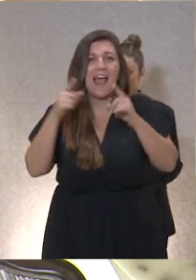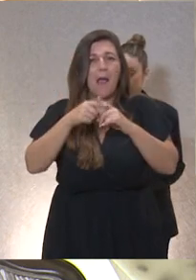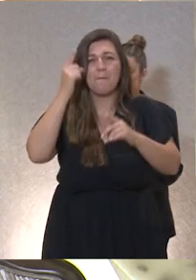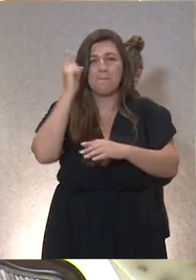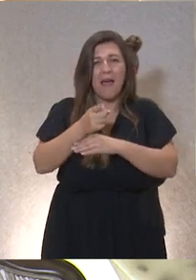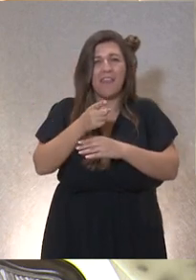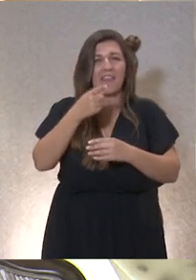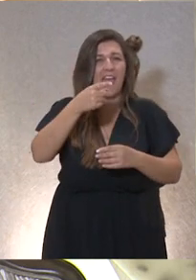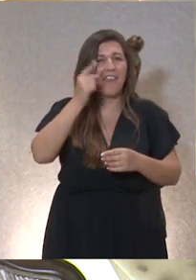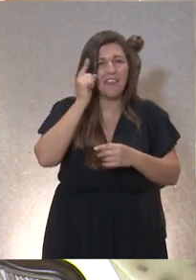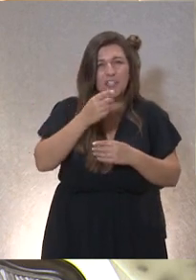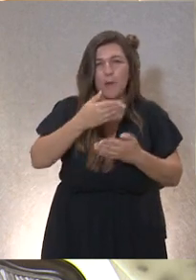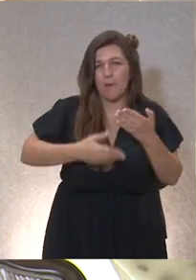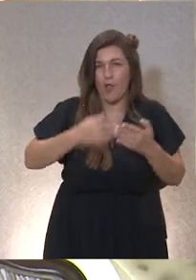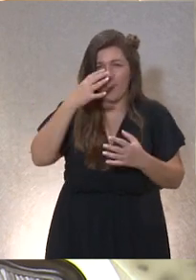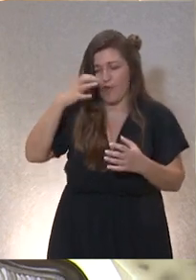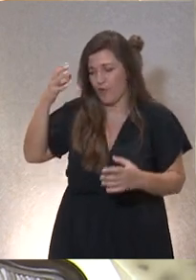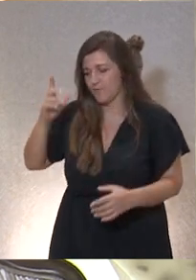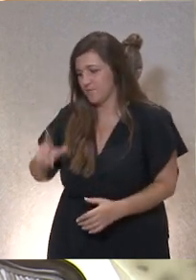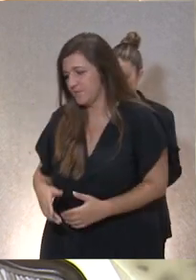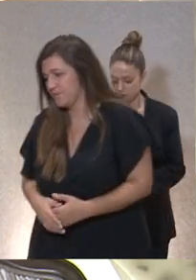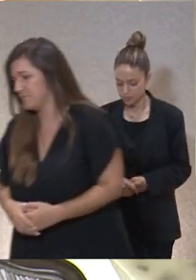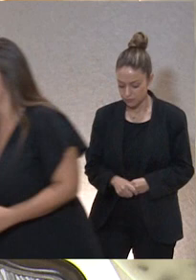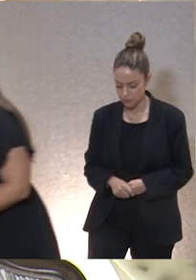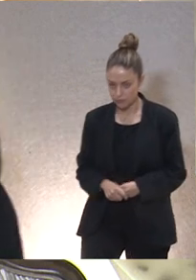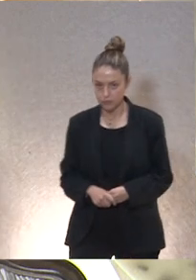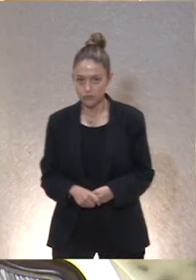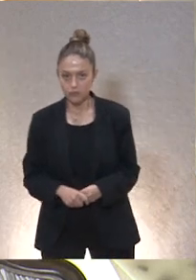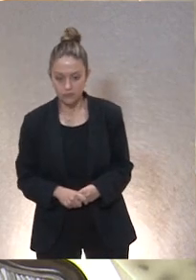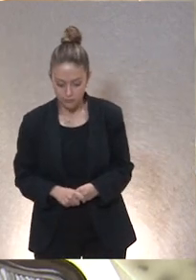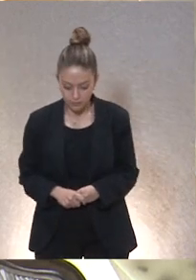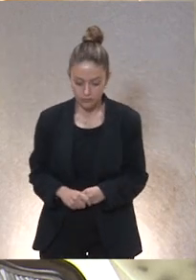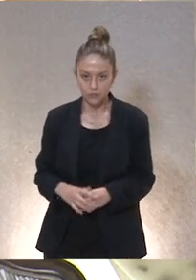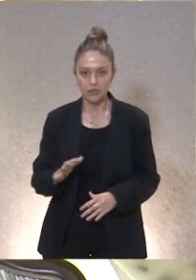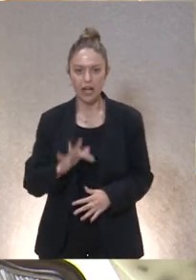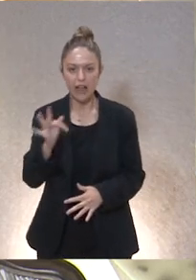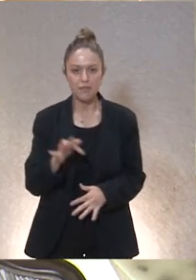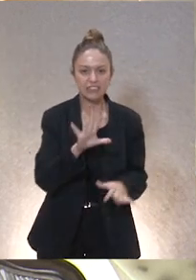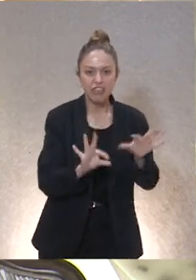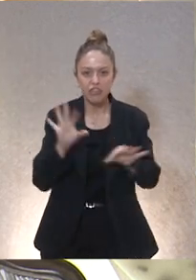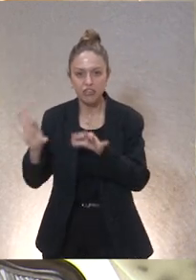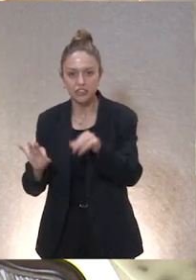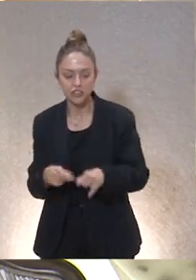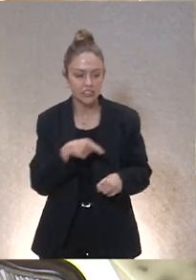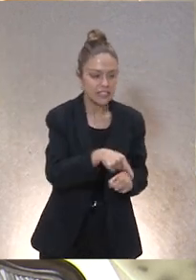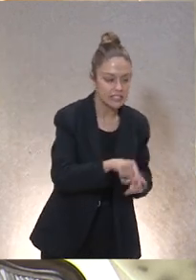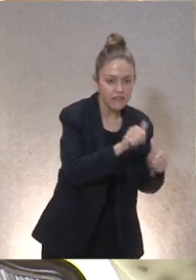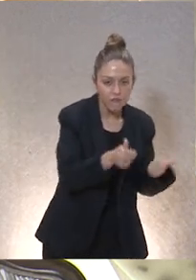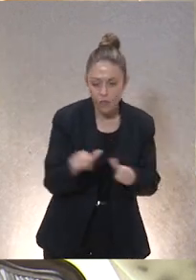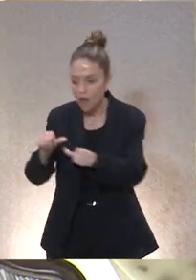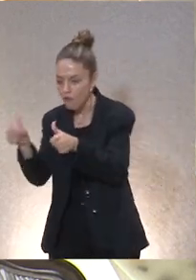manda un director director y además está tomando decisiones todo el día esto sí esto no esto de esta manera esto de esta otra